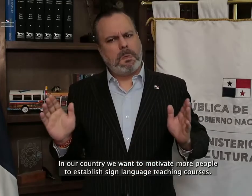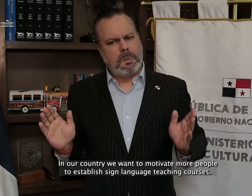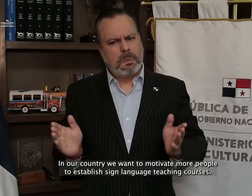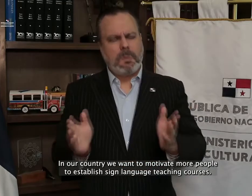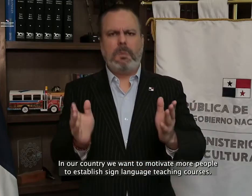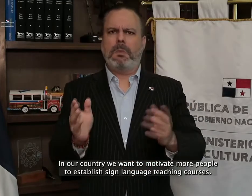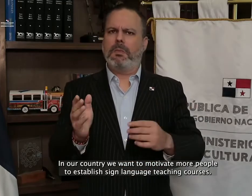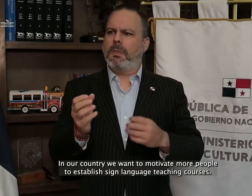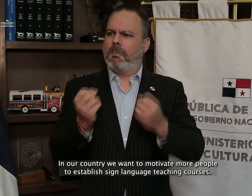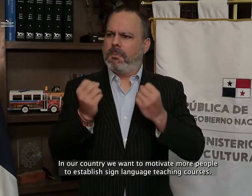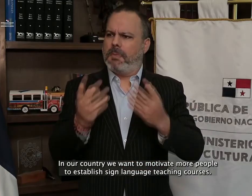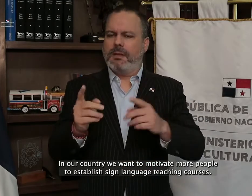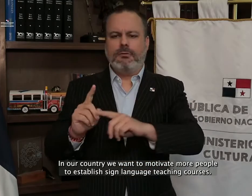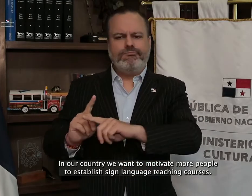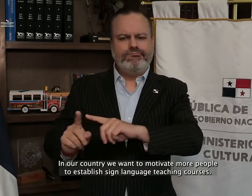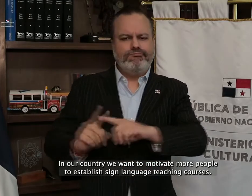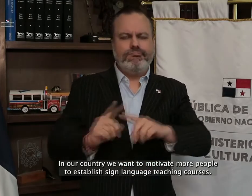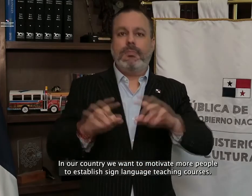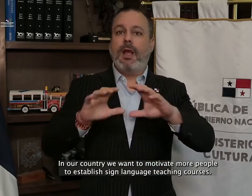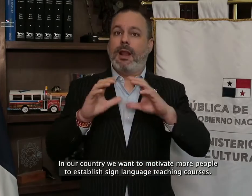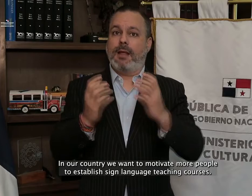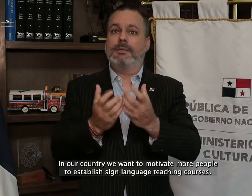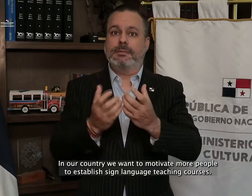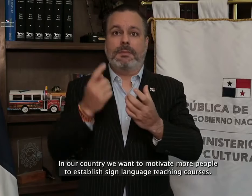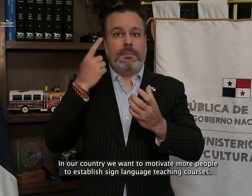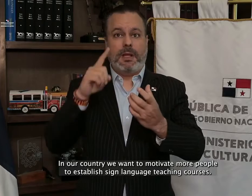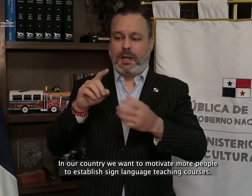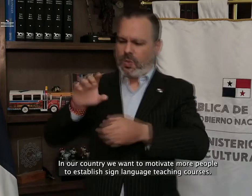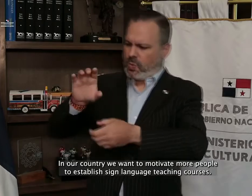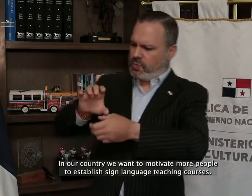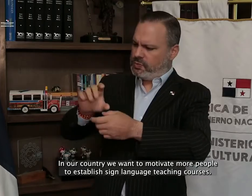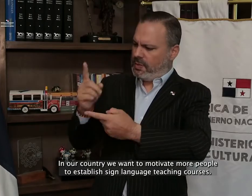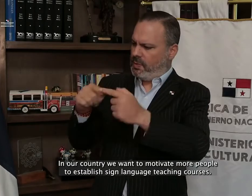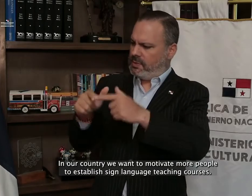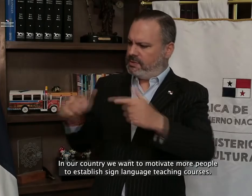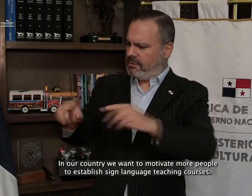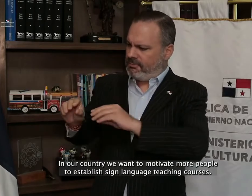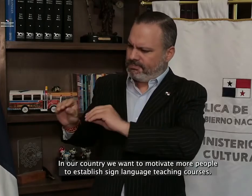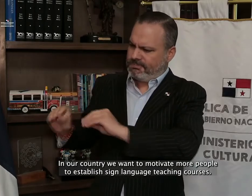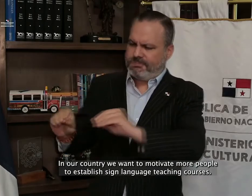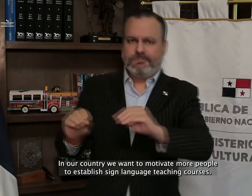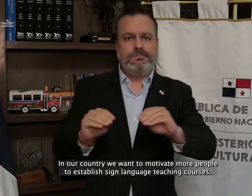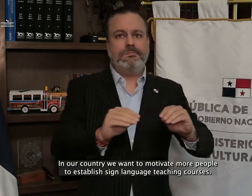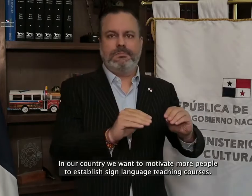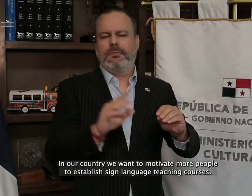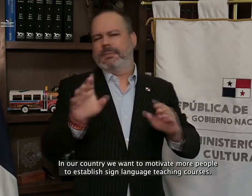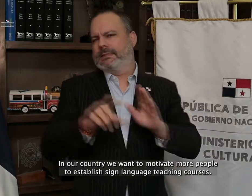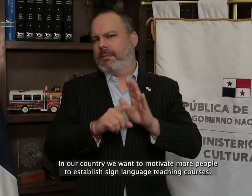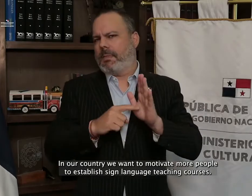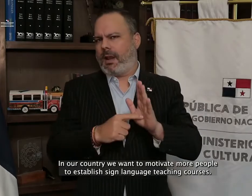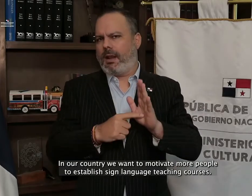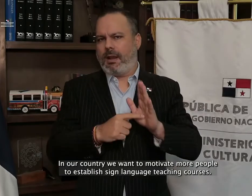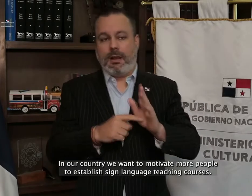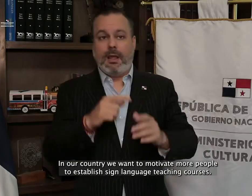como primera o segunda lengua? Entonces, deberíamos agregar la lengua de señas para eliminar